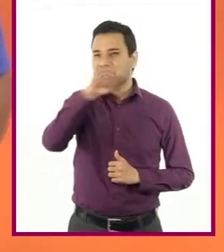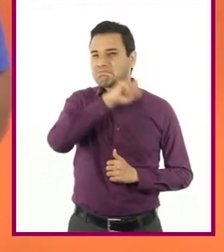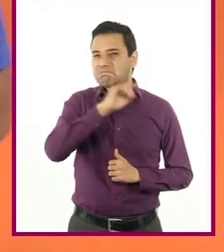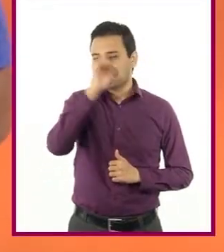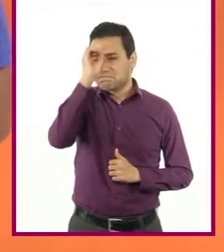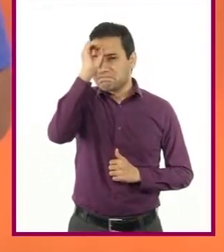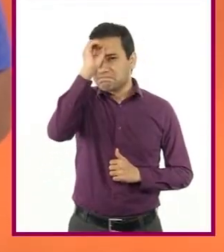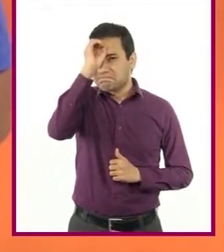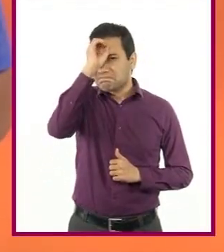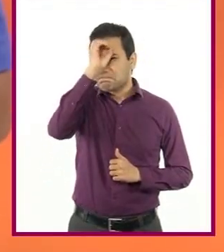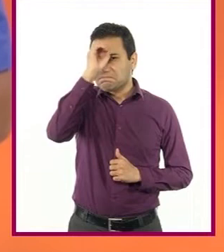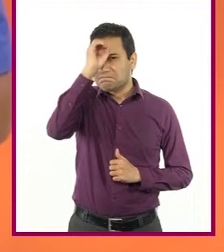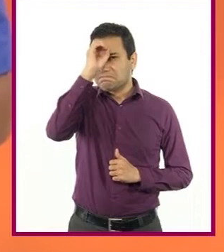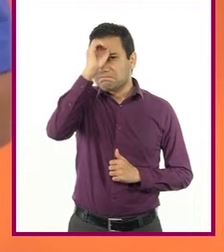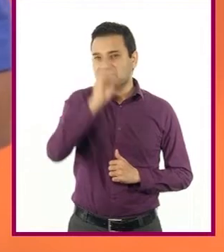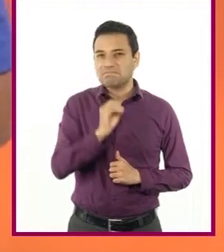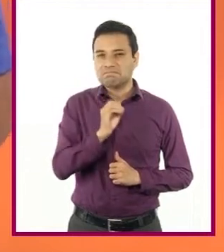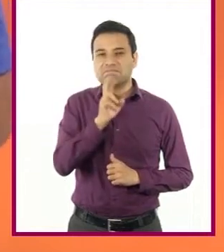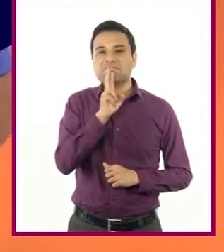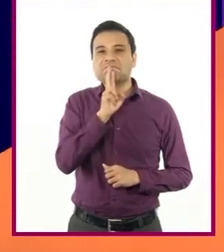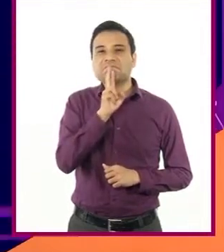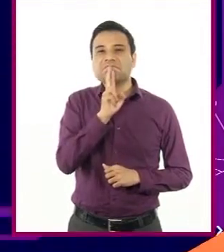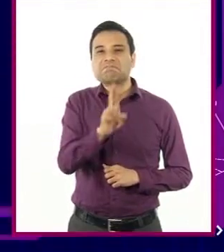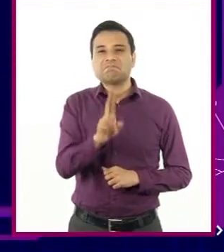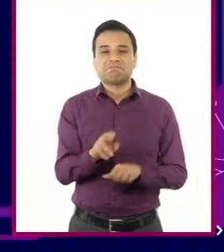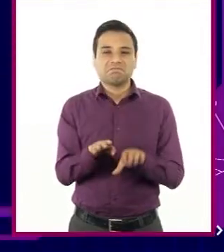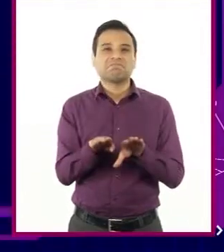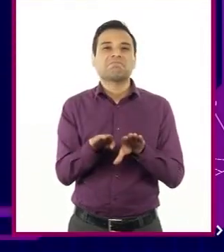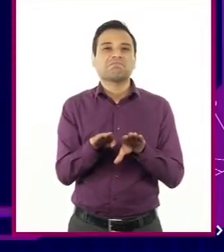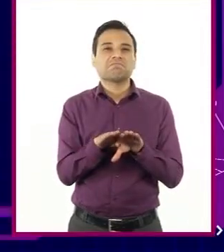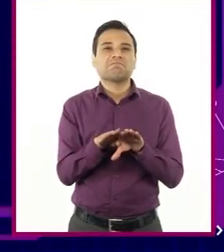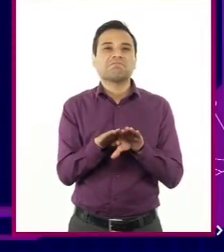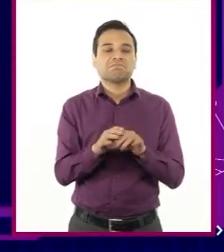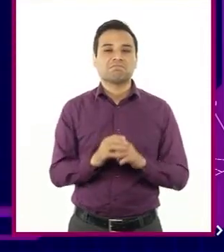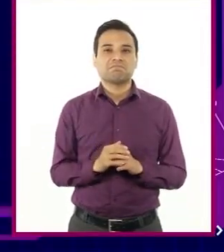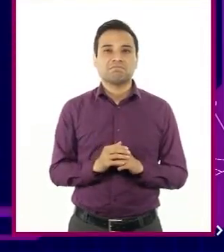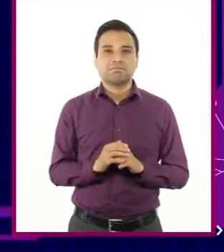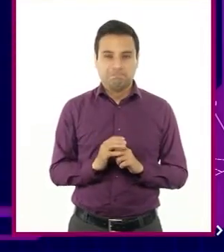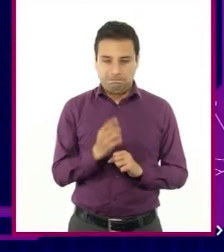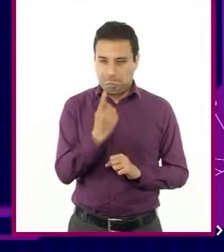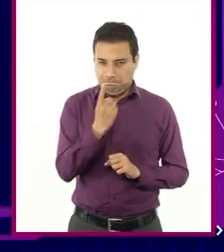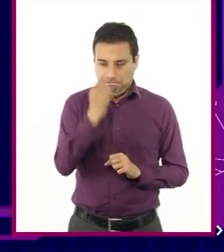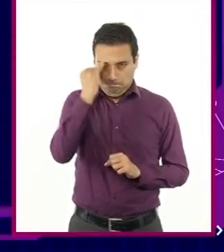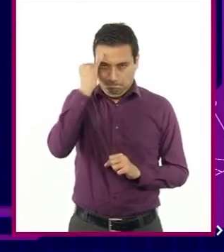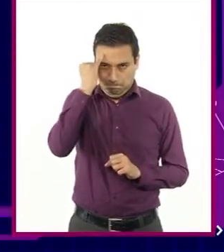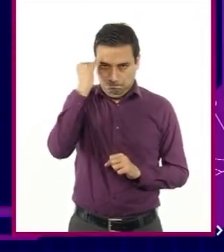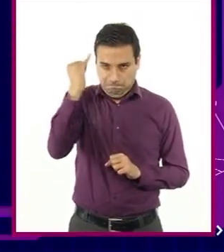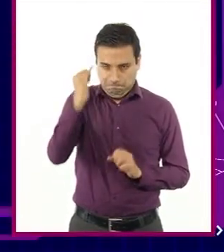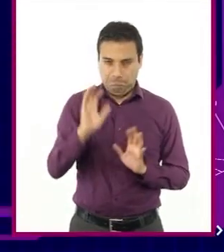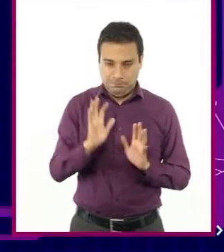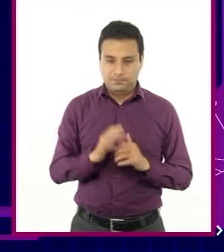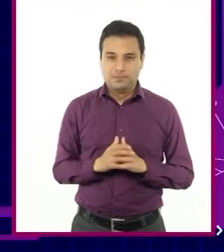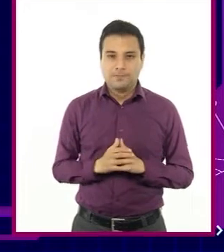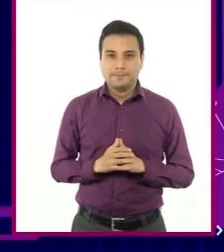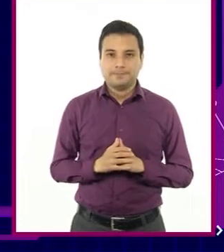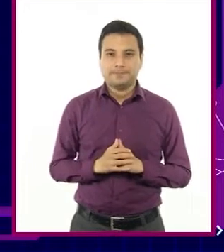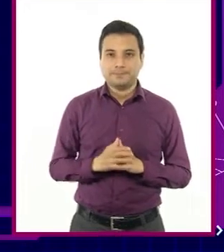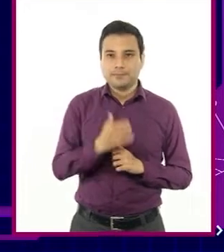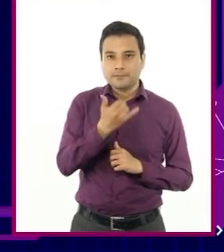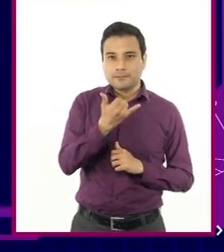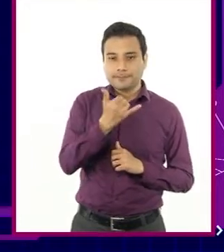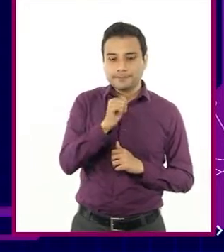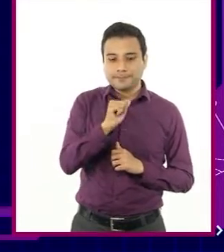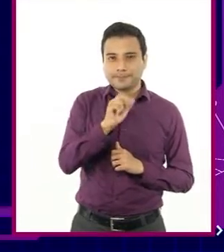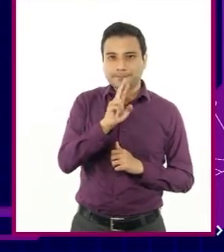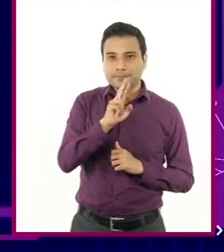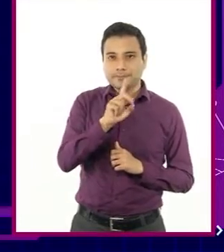debe hacer para contestar la pregunta del problema? Una manera de iniciar es considerar la equivalencia entre la yarda y